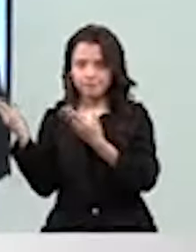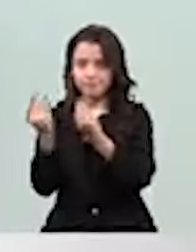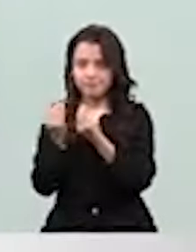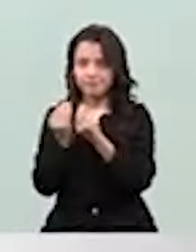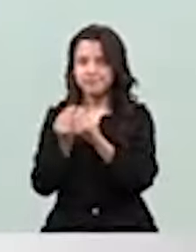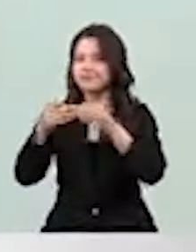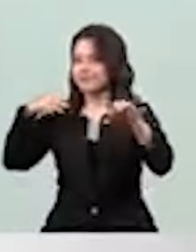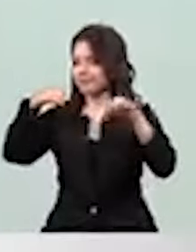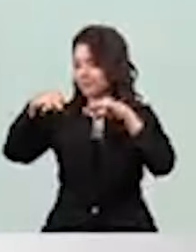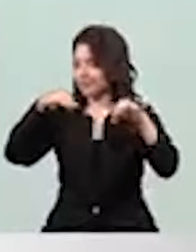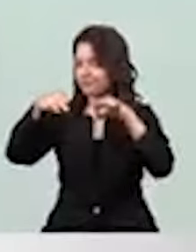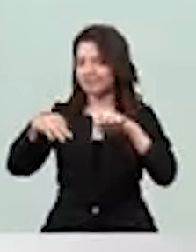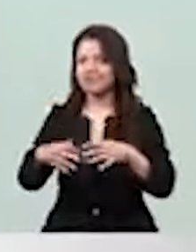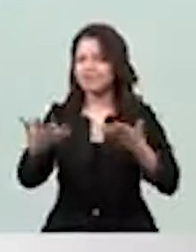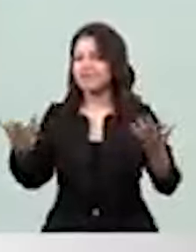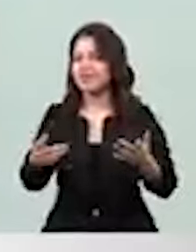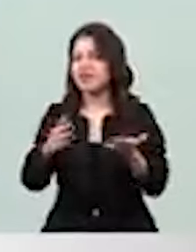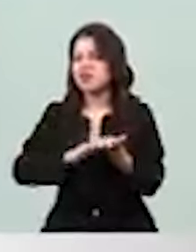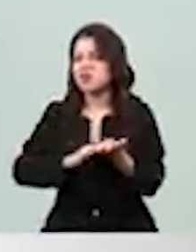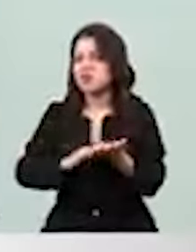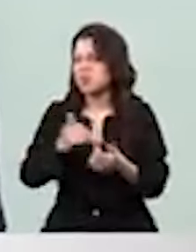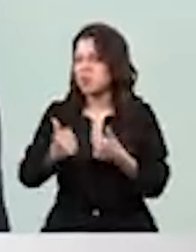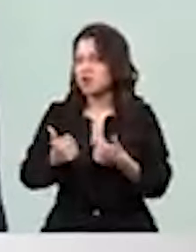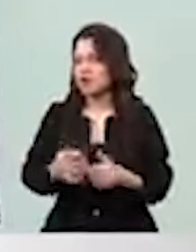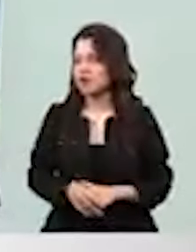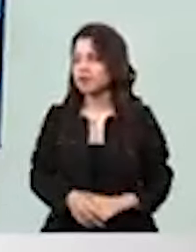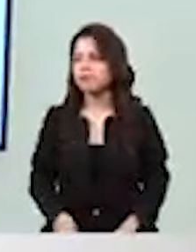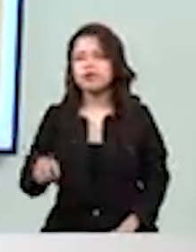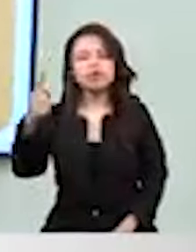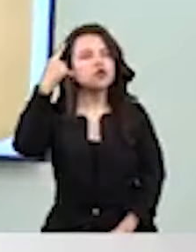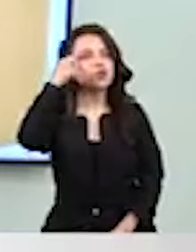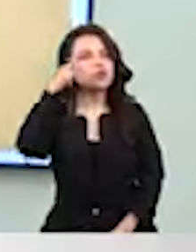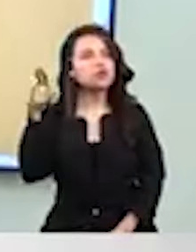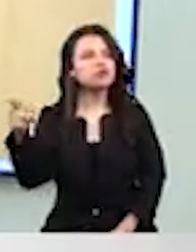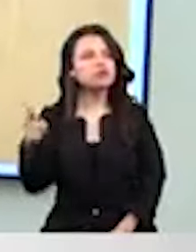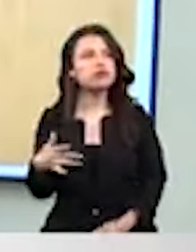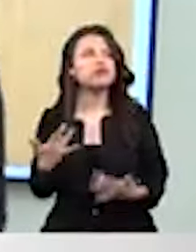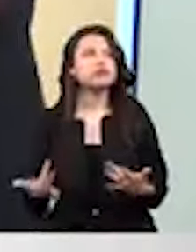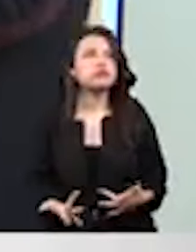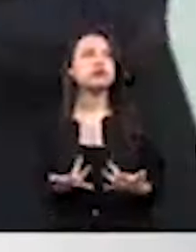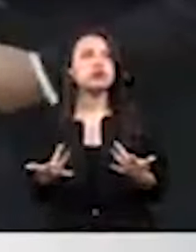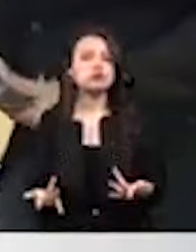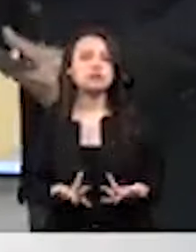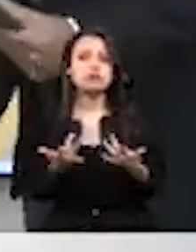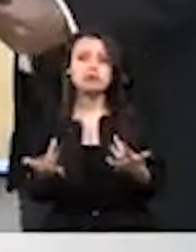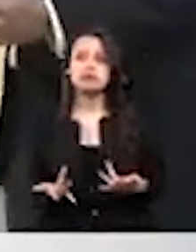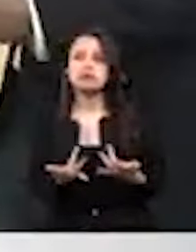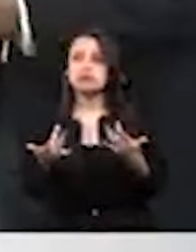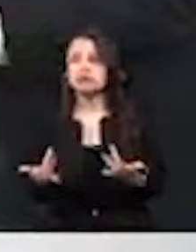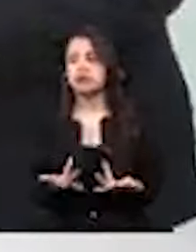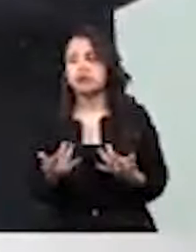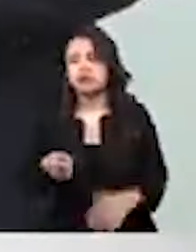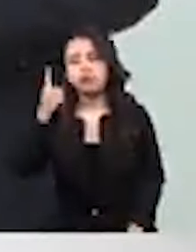va a explicar qué es lo que se resuelve. Paula. Yo pensé que usted me había dejado plantada. No, jamás. No, eso jamás. Me están diciendo que se hizo Juan Diego. A mí no me